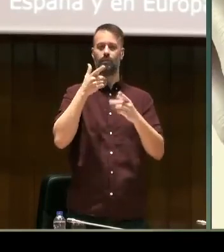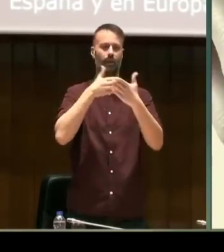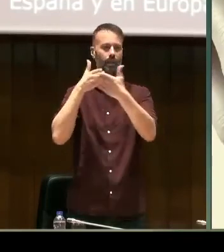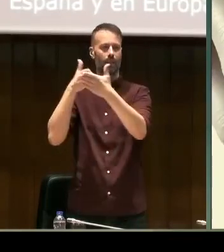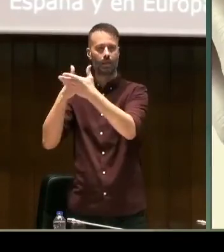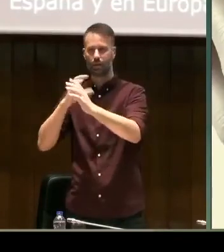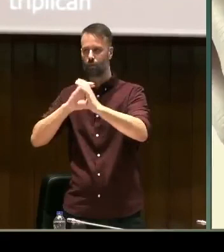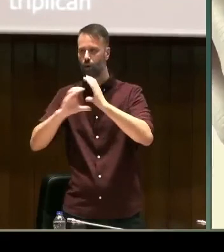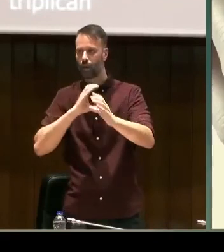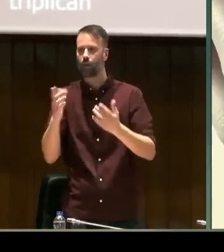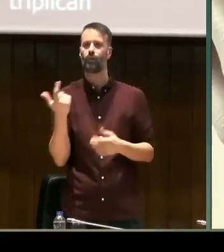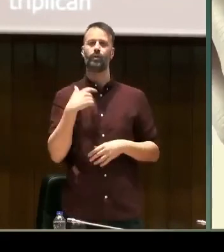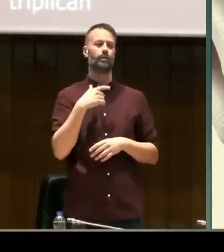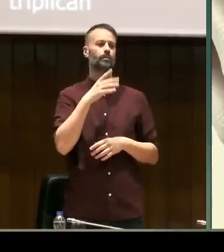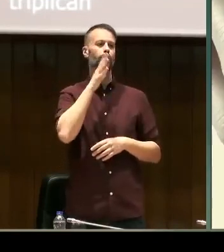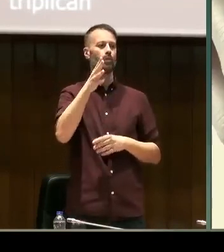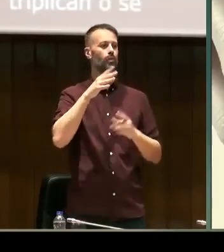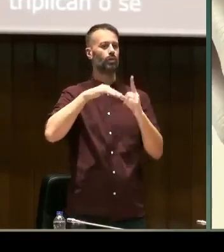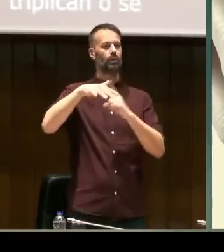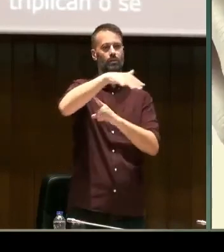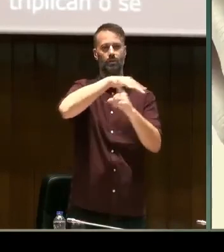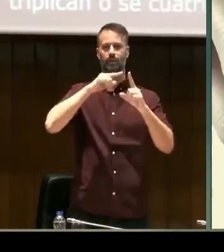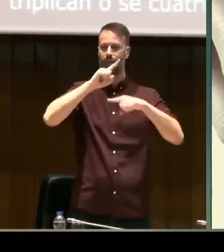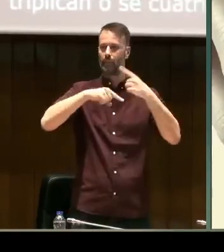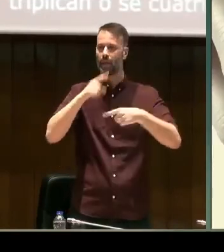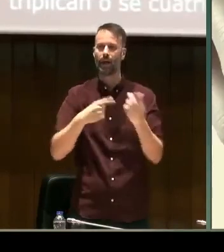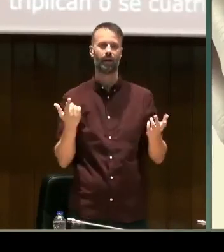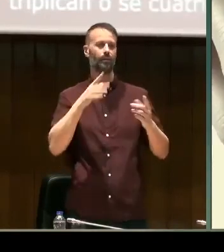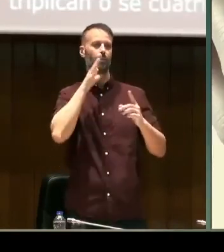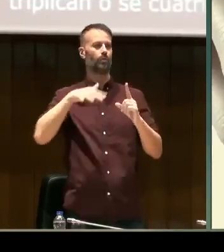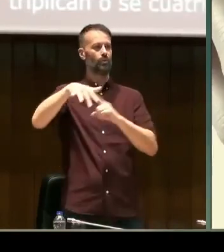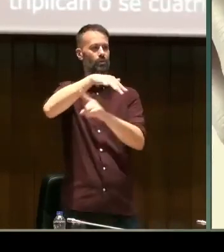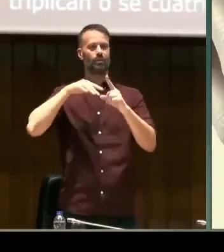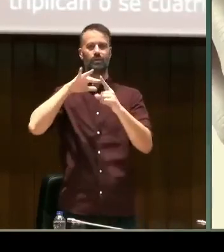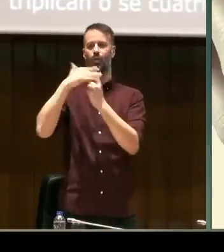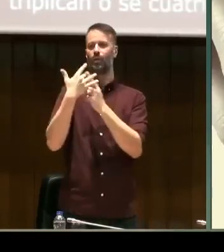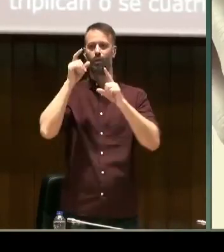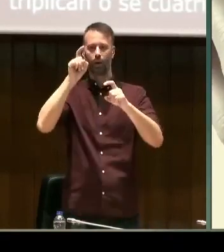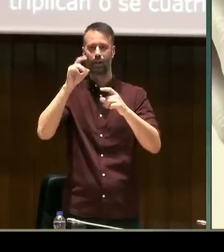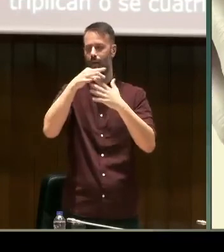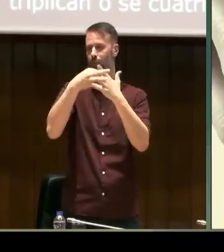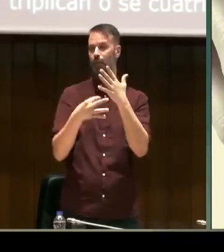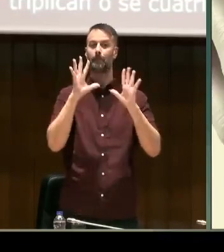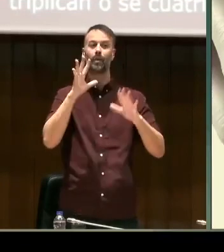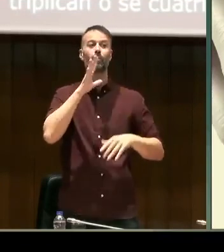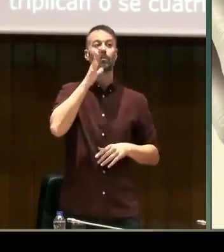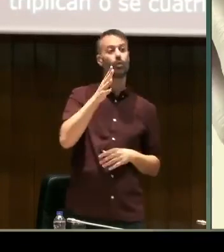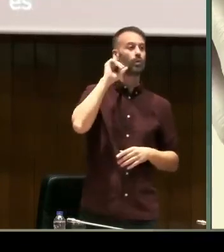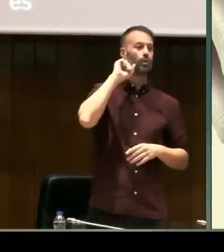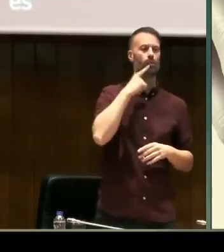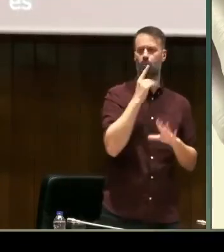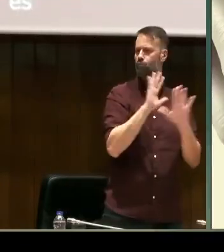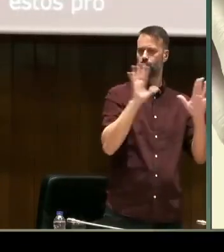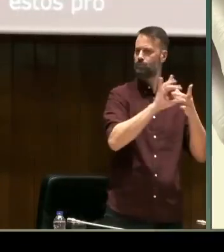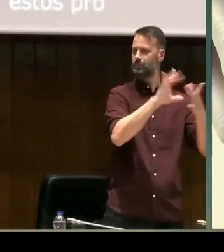sordera, sino que son problemas derivados de la falta de comunicación, de las barreras de comunicación en el entorno familiar, en el